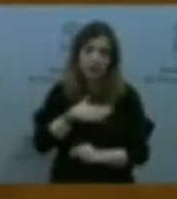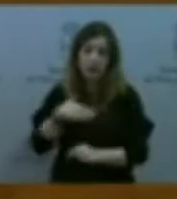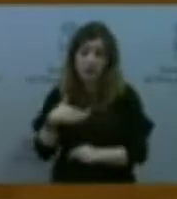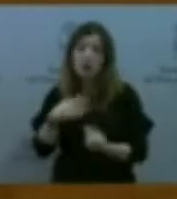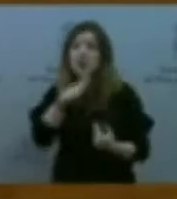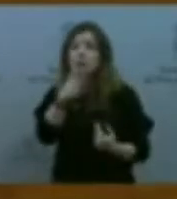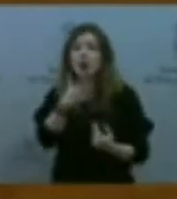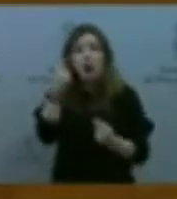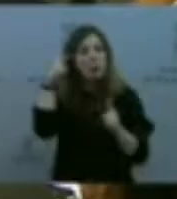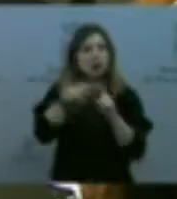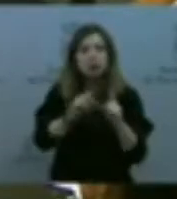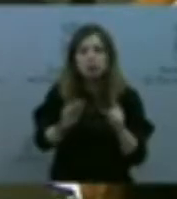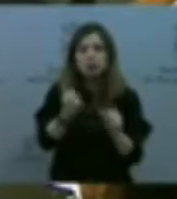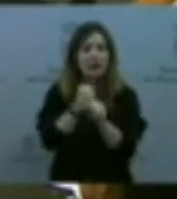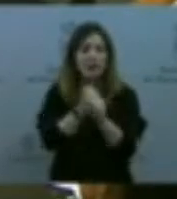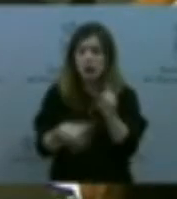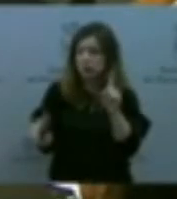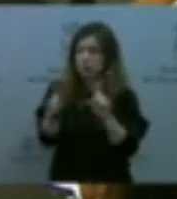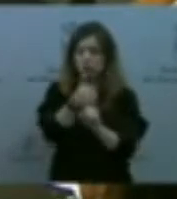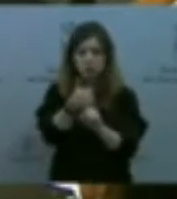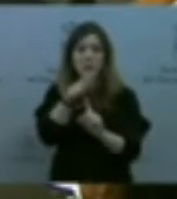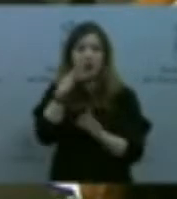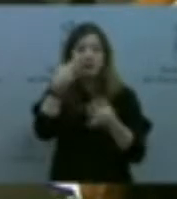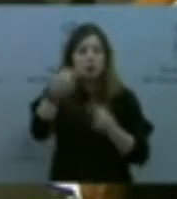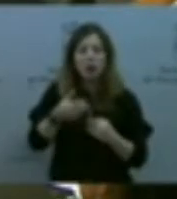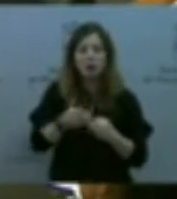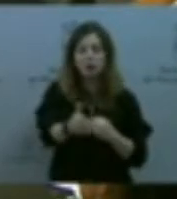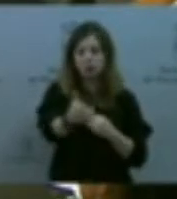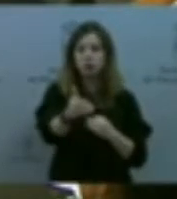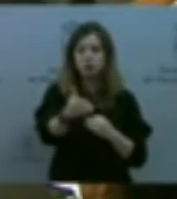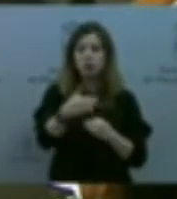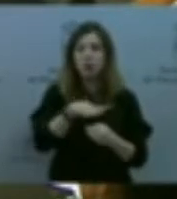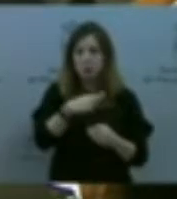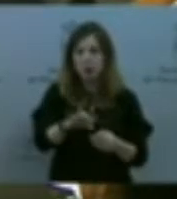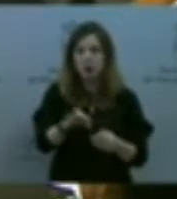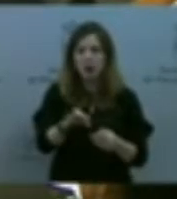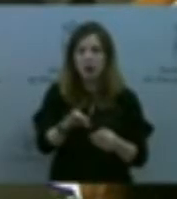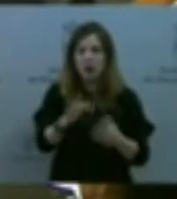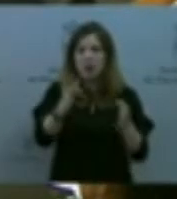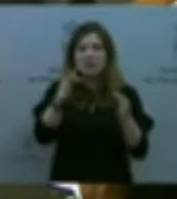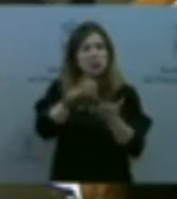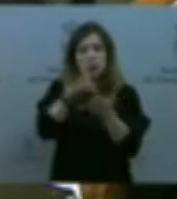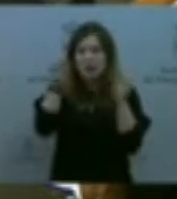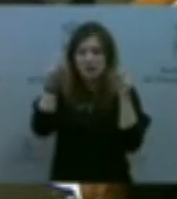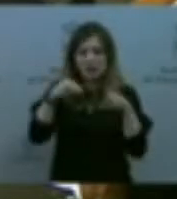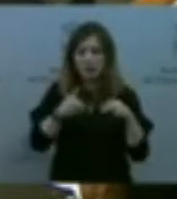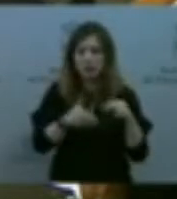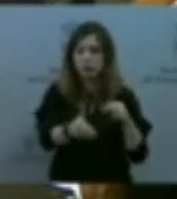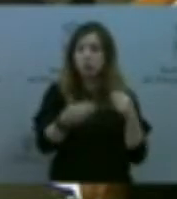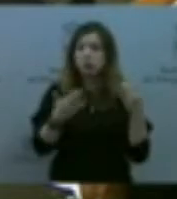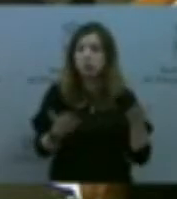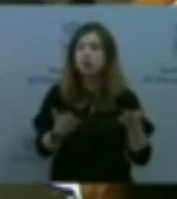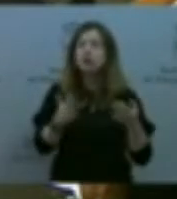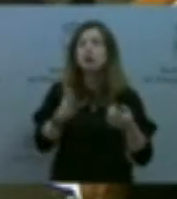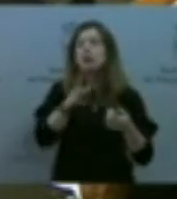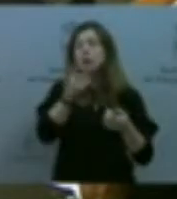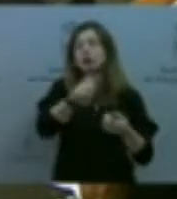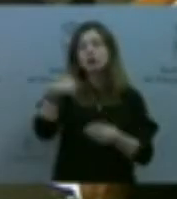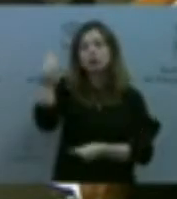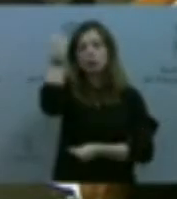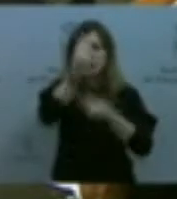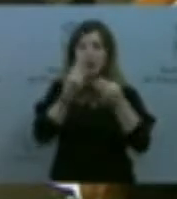les dé seguridad y que les dé certidumbre. Y por esa razón, a nosotros nos parecía que esa gestión